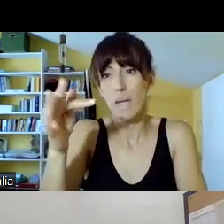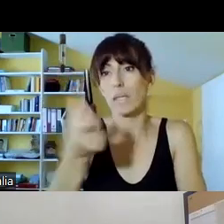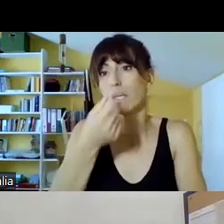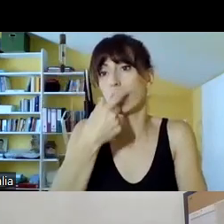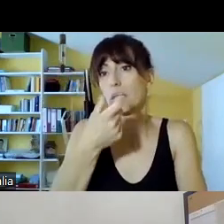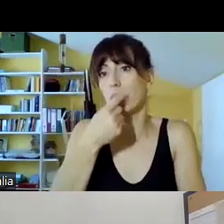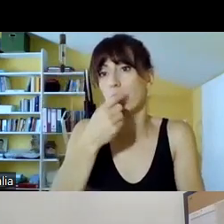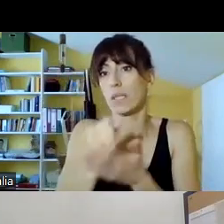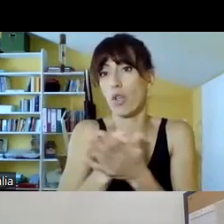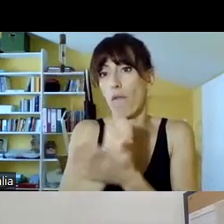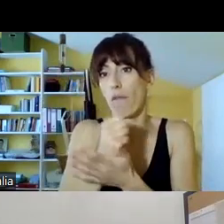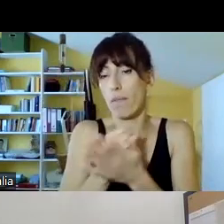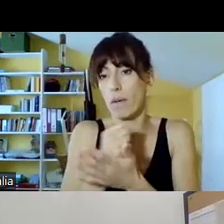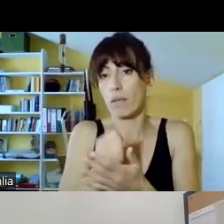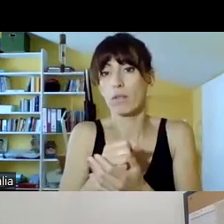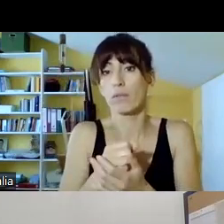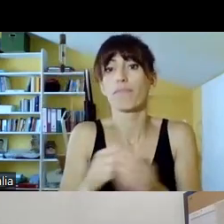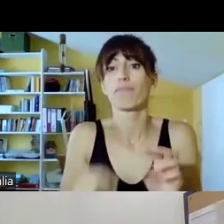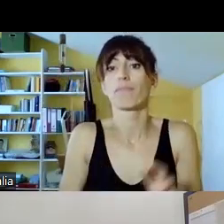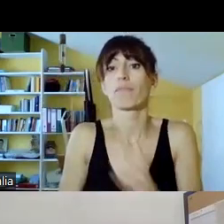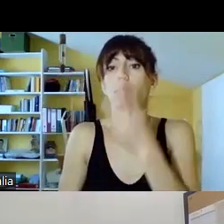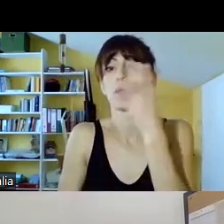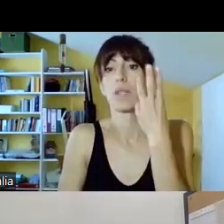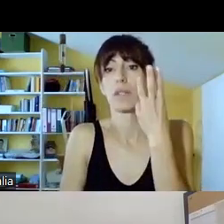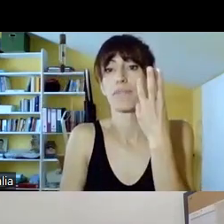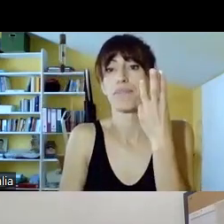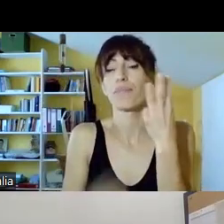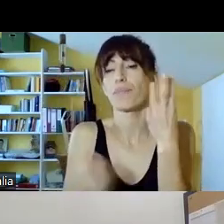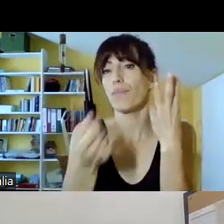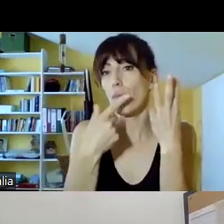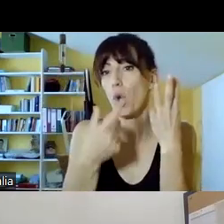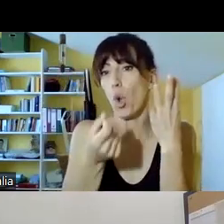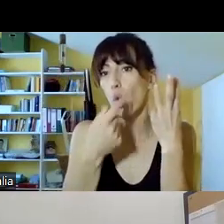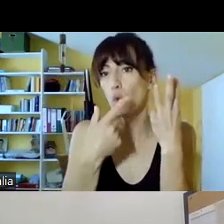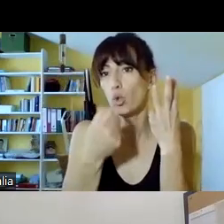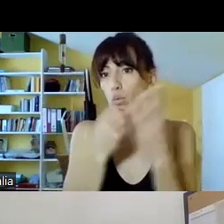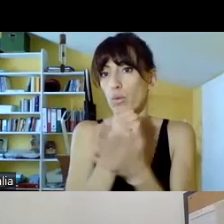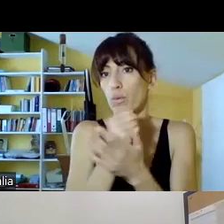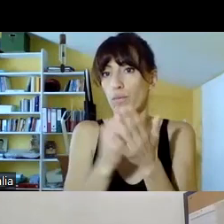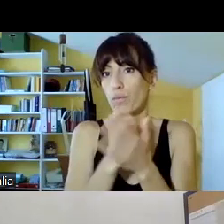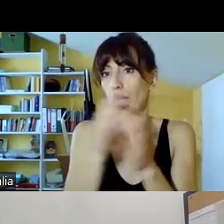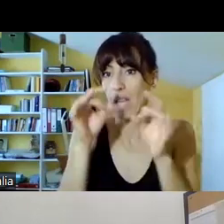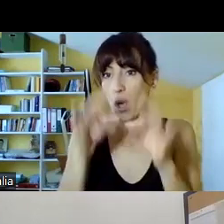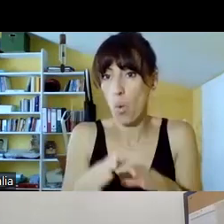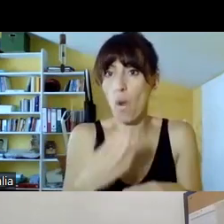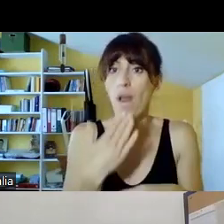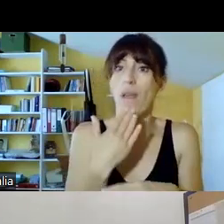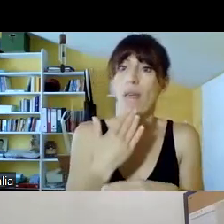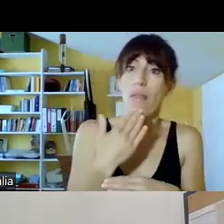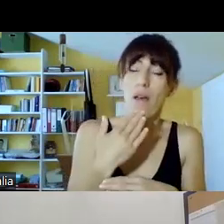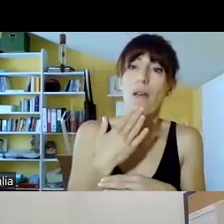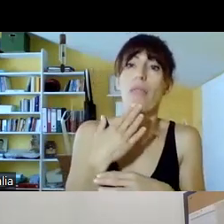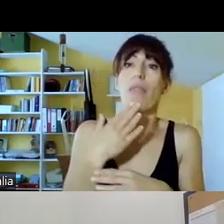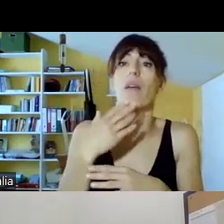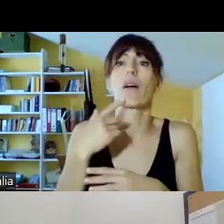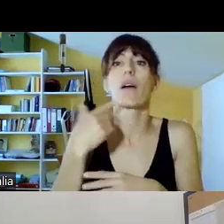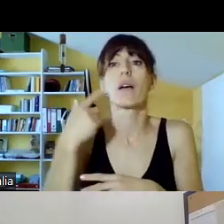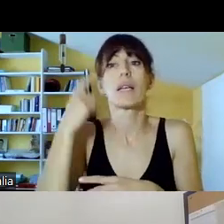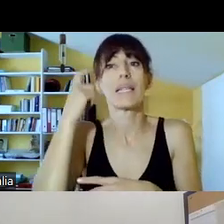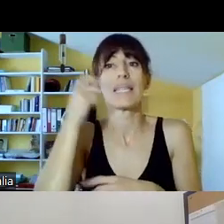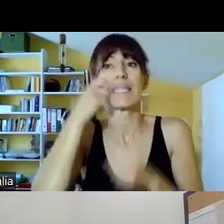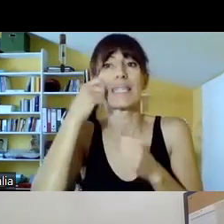Siguiendo con el modelo 3, en el caso del consumo de psicofármacos, equiparando la edad, el estado de salud mental y el número